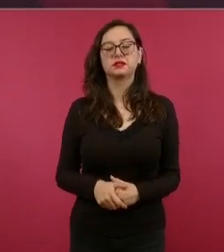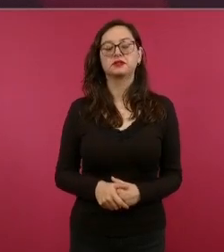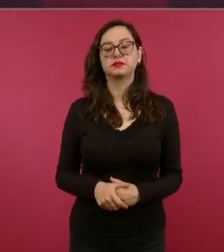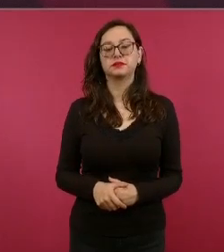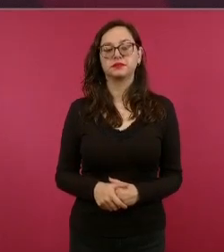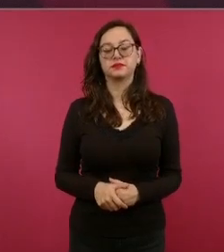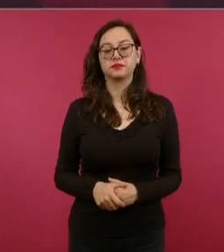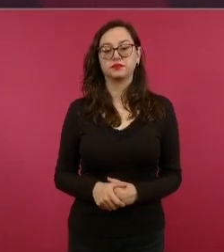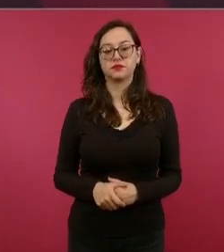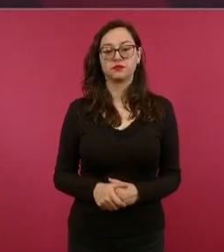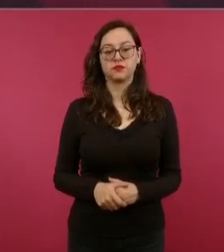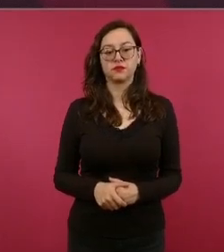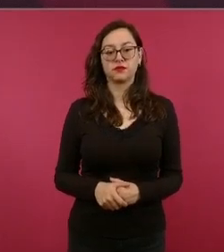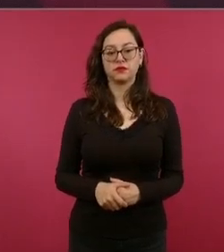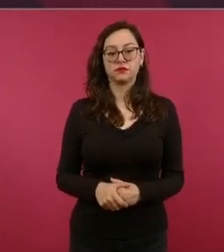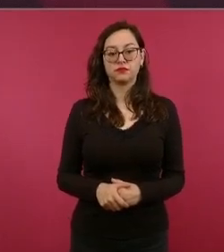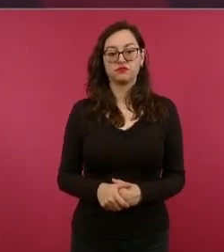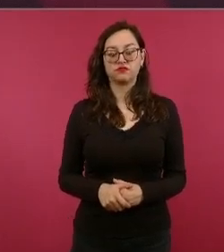Y